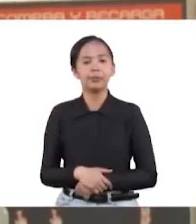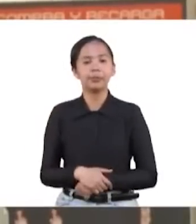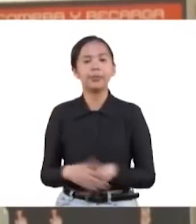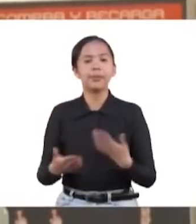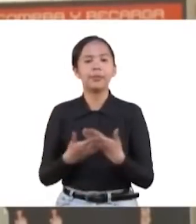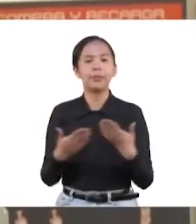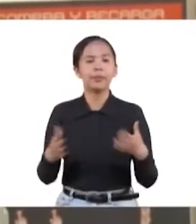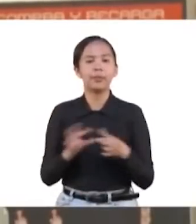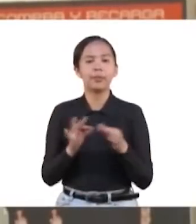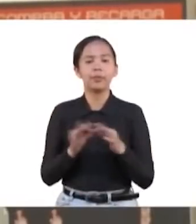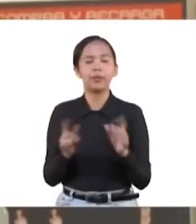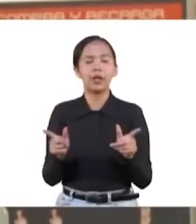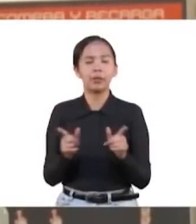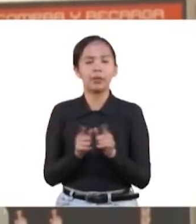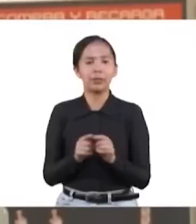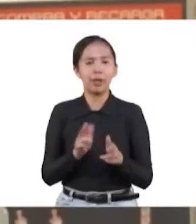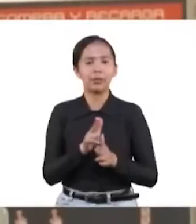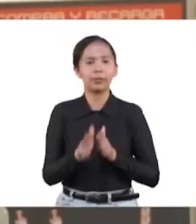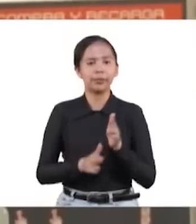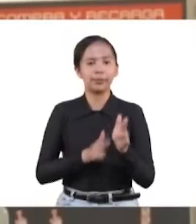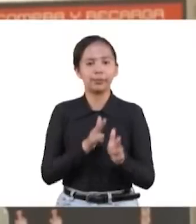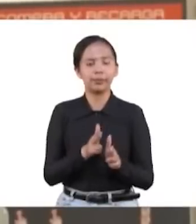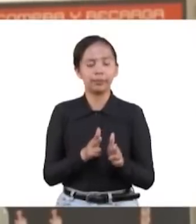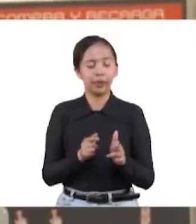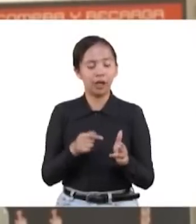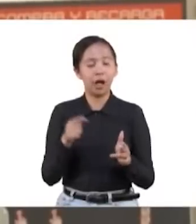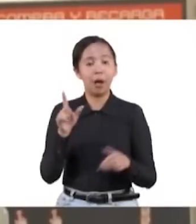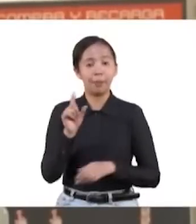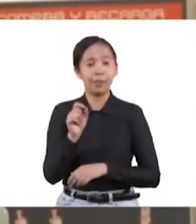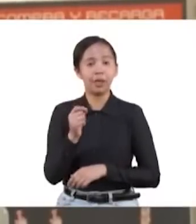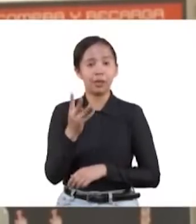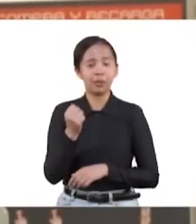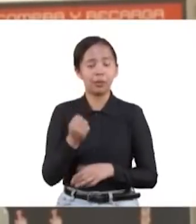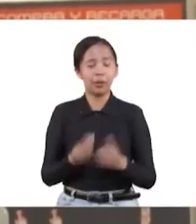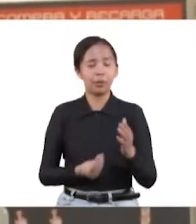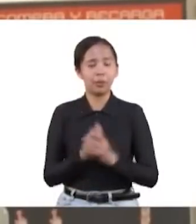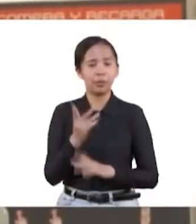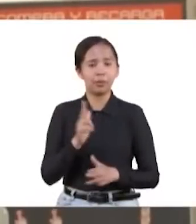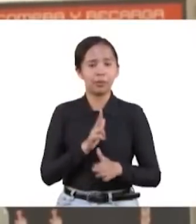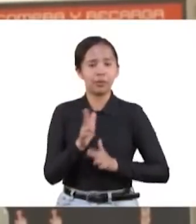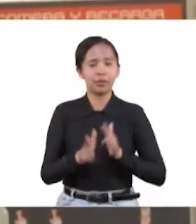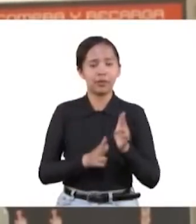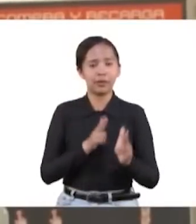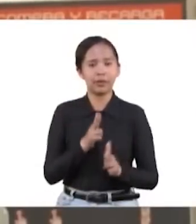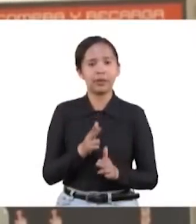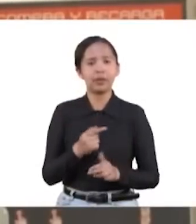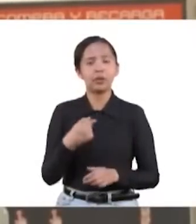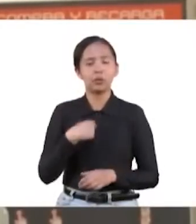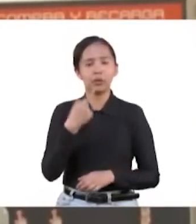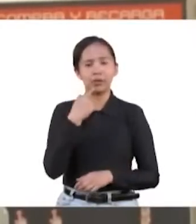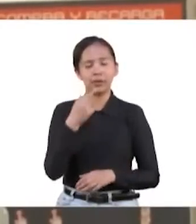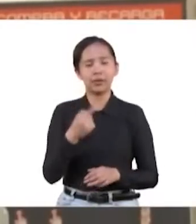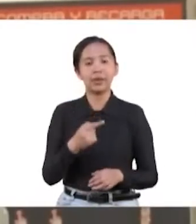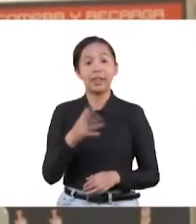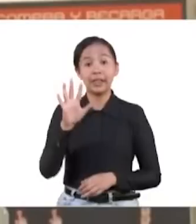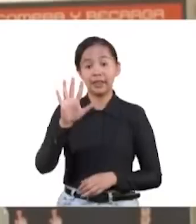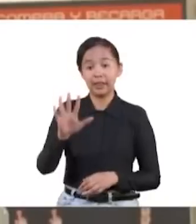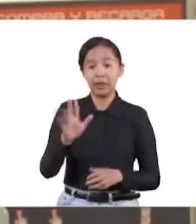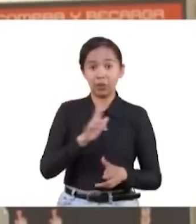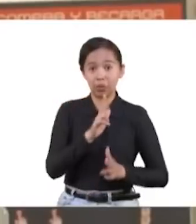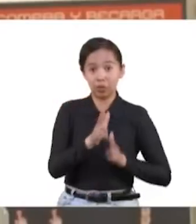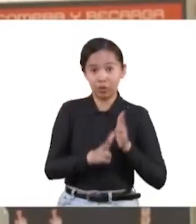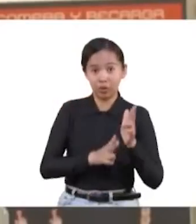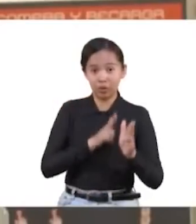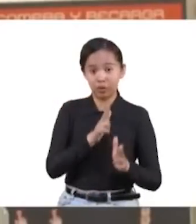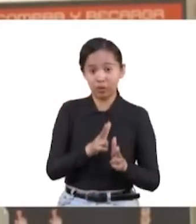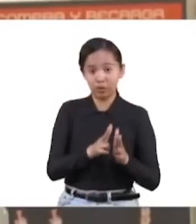Hablaré brevemente de los trenes. En lo relativo a los 29 nuevos trenes, informar que 5 de ellos